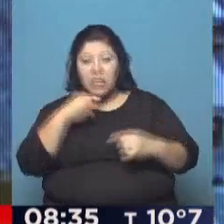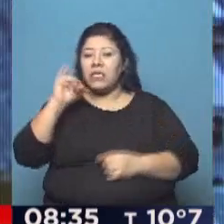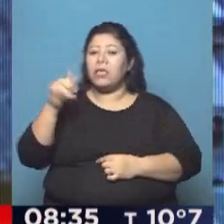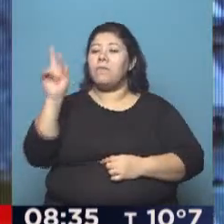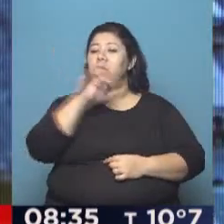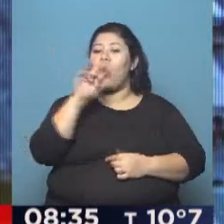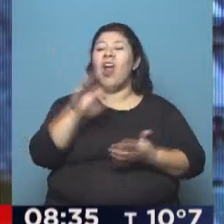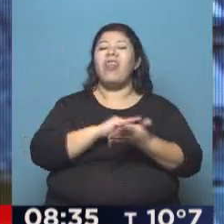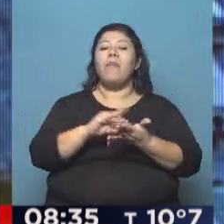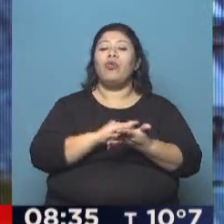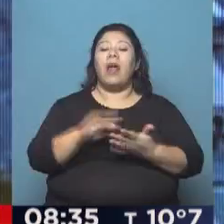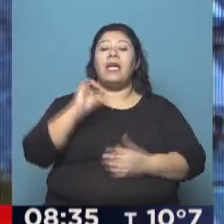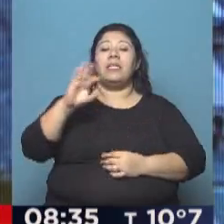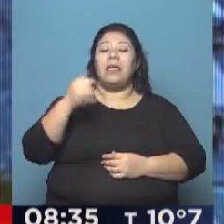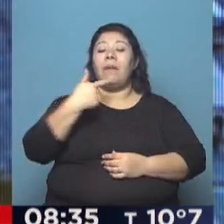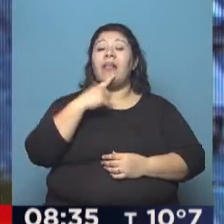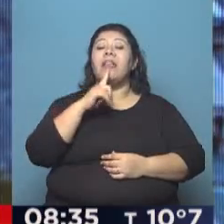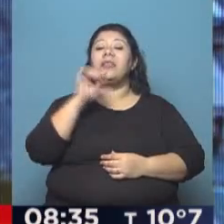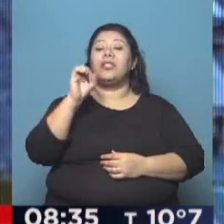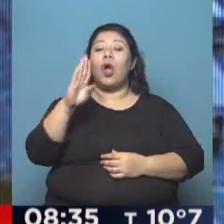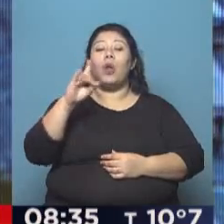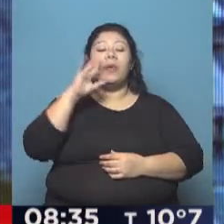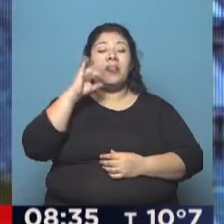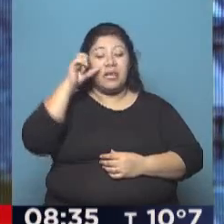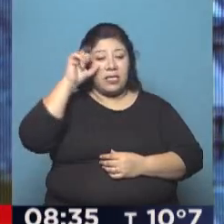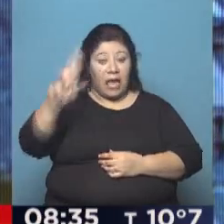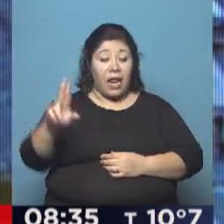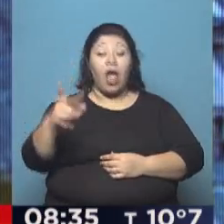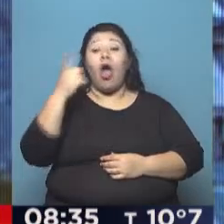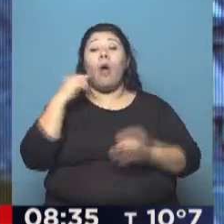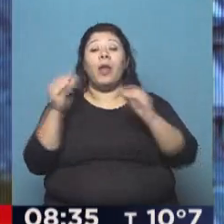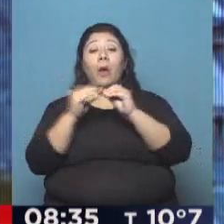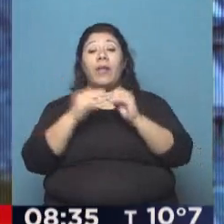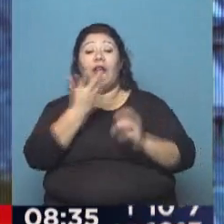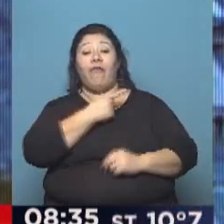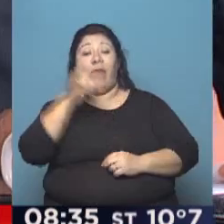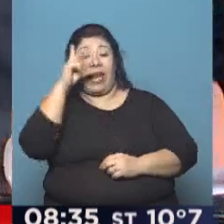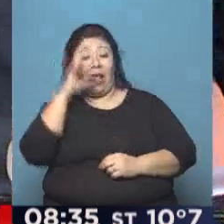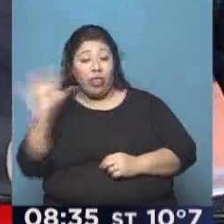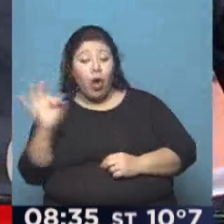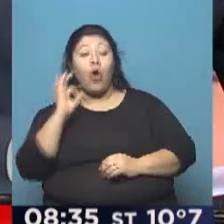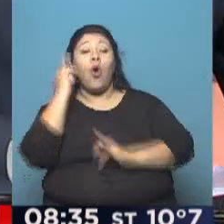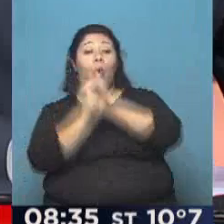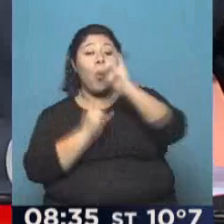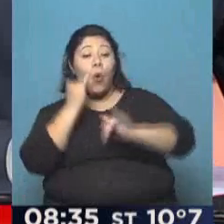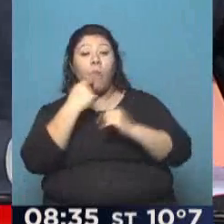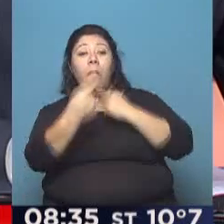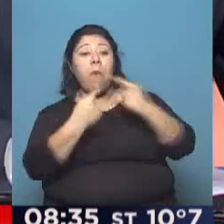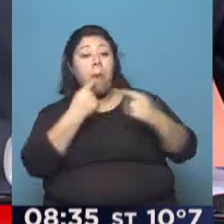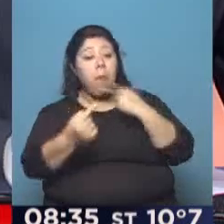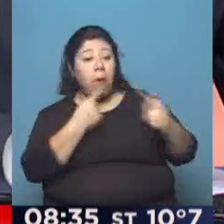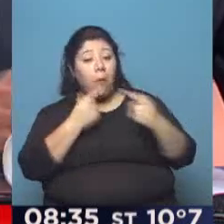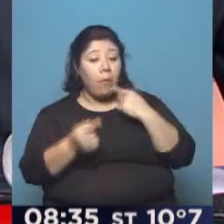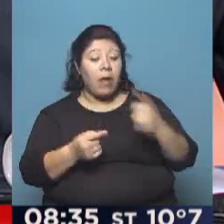Margarita estol biser junto a Fernando frel y por supuesto la el ala importante acá de congreso no lo íbamos a dejar